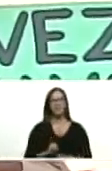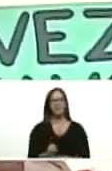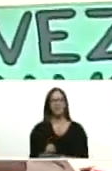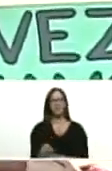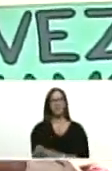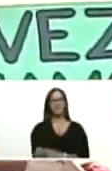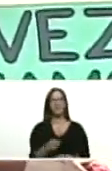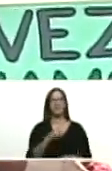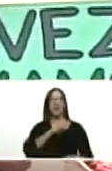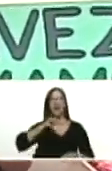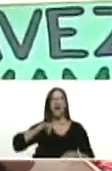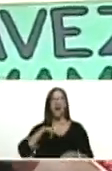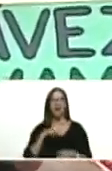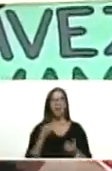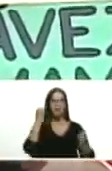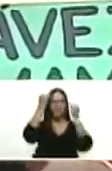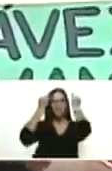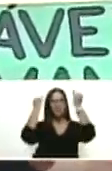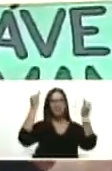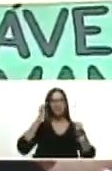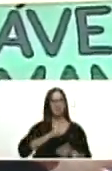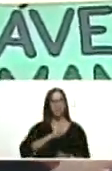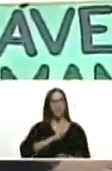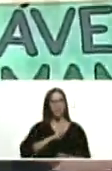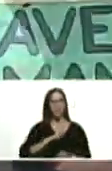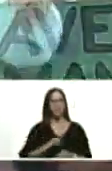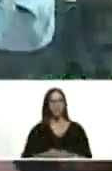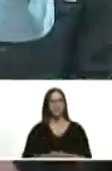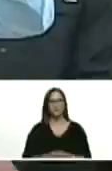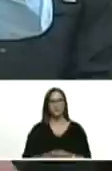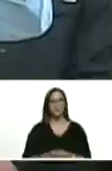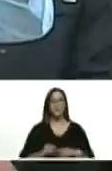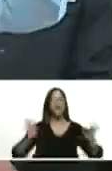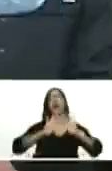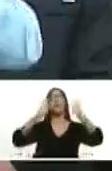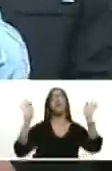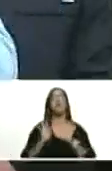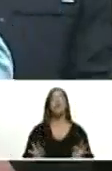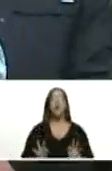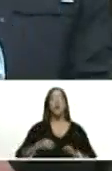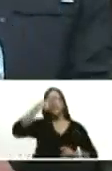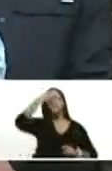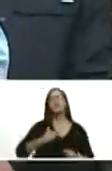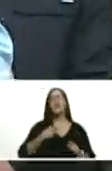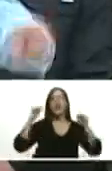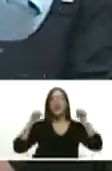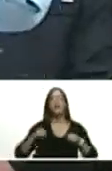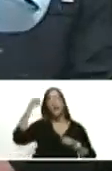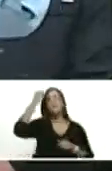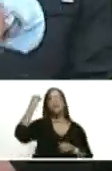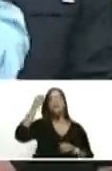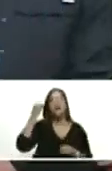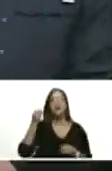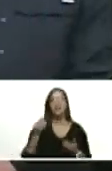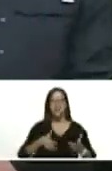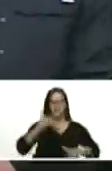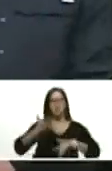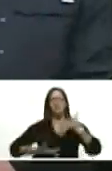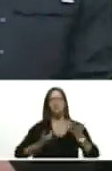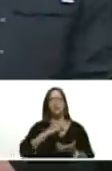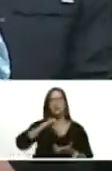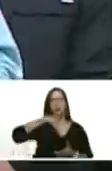a nuestra idiosincrasia, a la forma de ser, actuar y pensar y sentir de nuestro